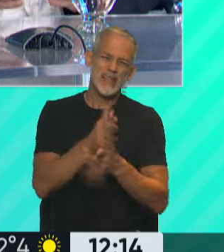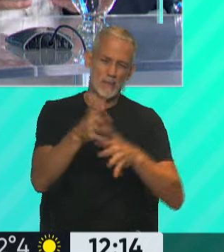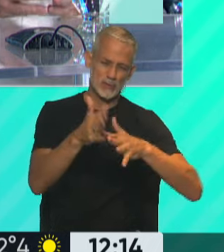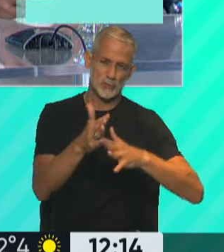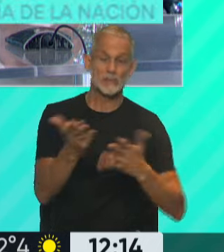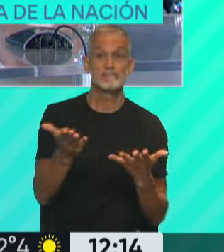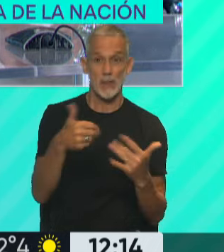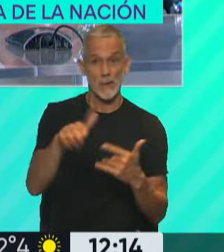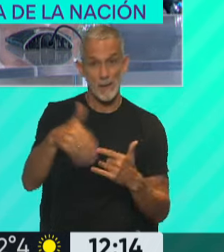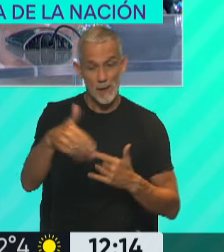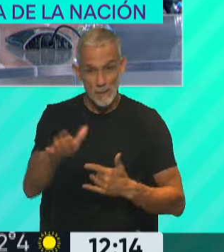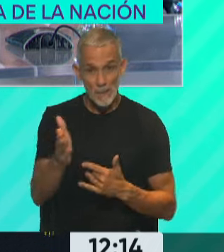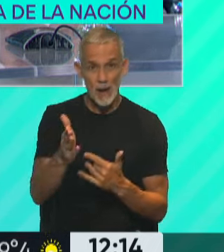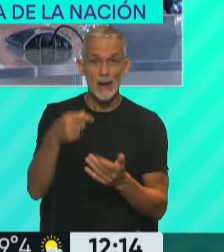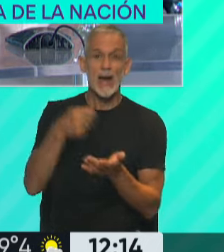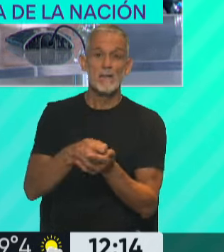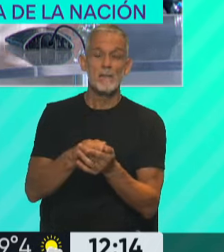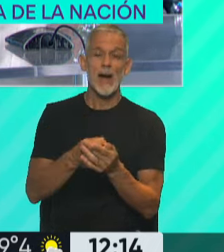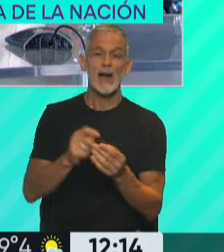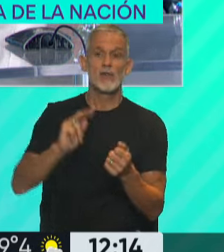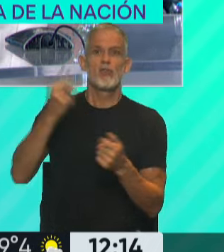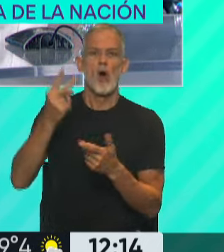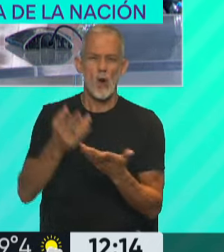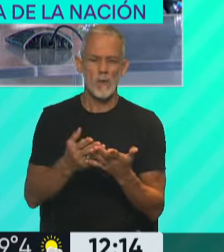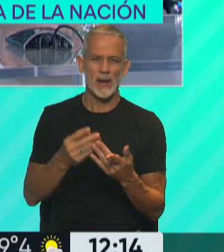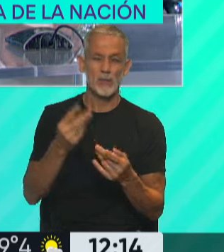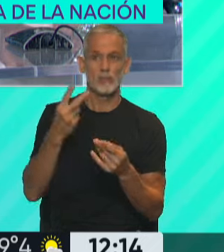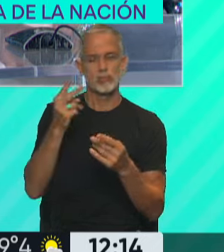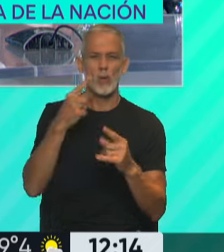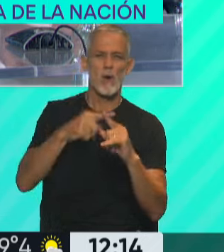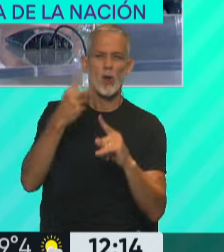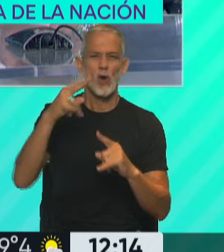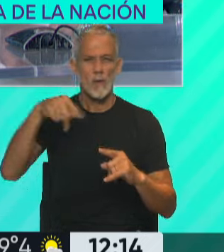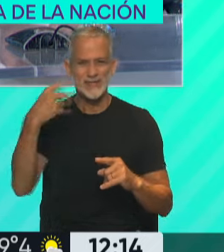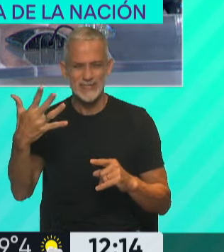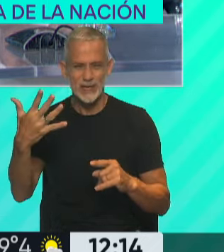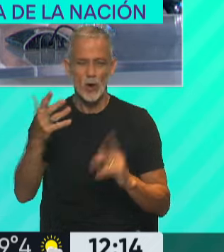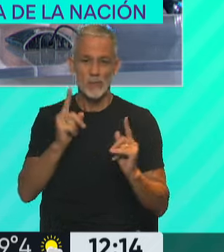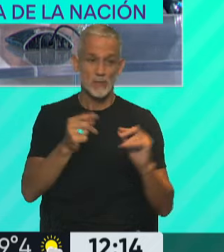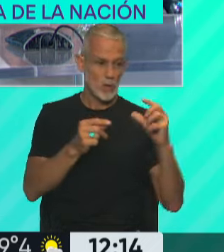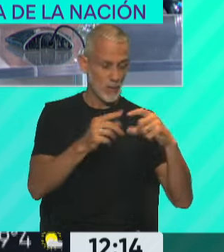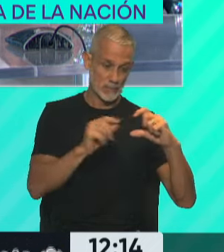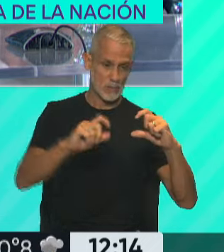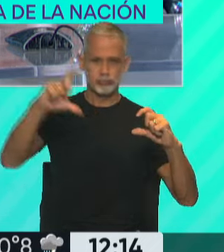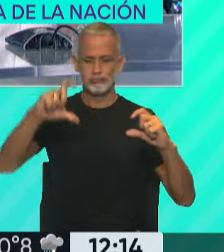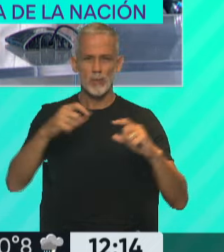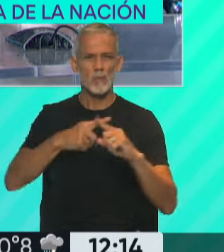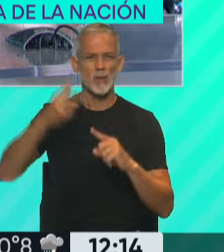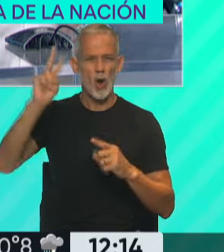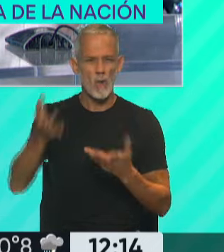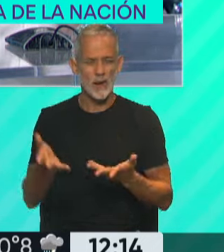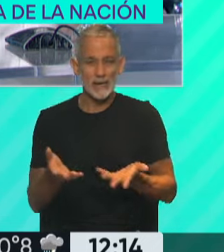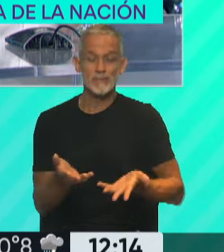energía, lo más probable que tengamos que pagar 2 veces o 2 veces y media lo que veníamos pagando. Claro. El resto,